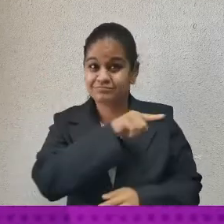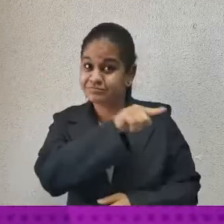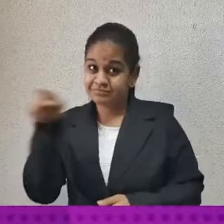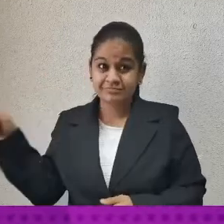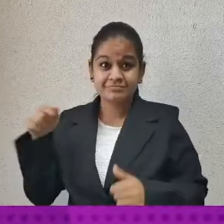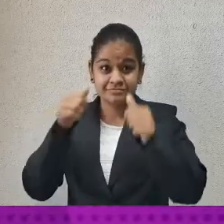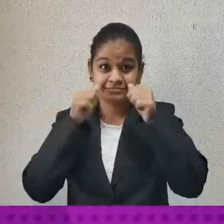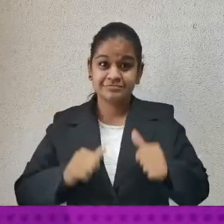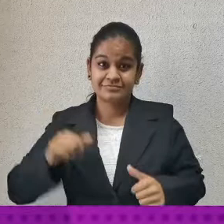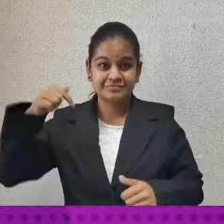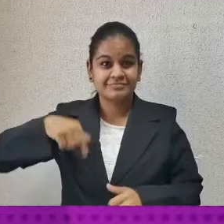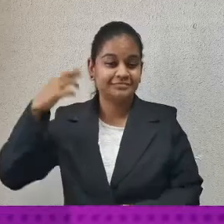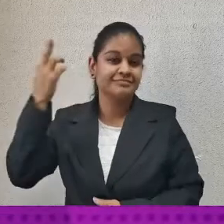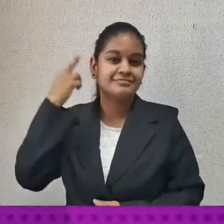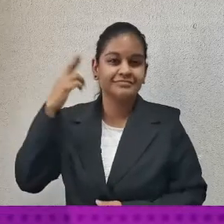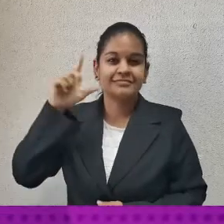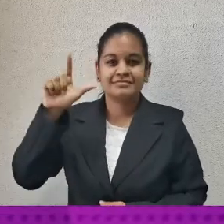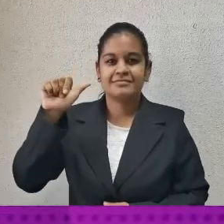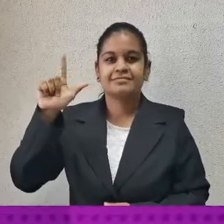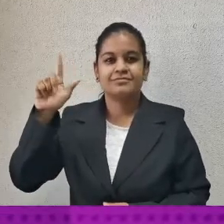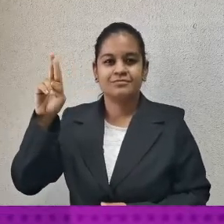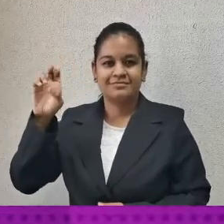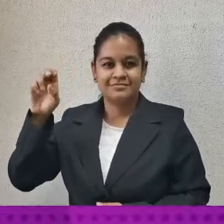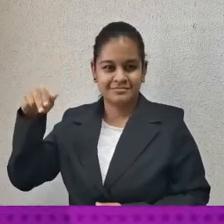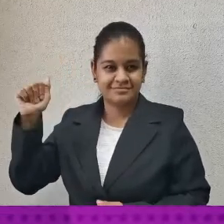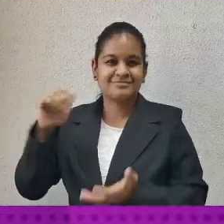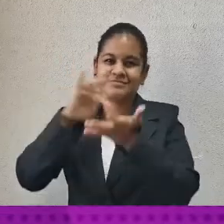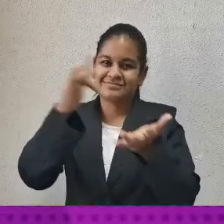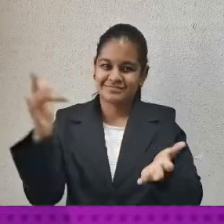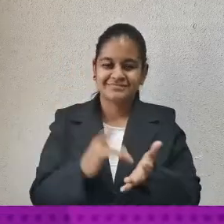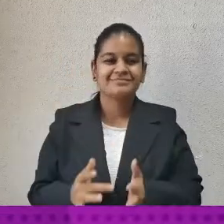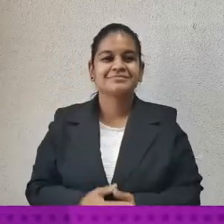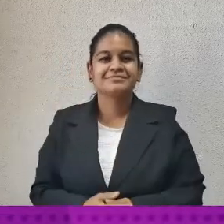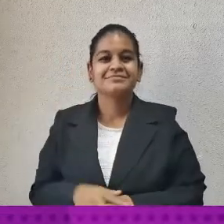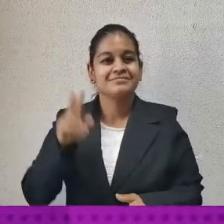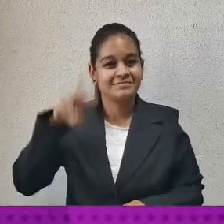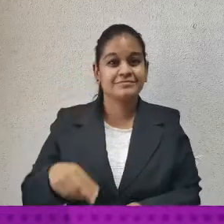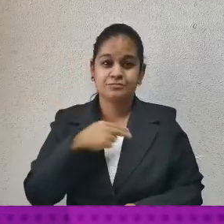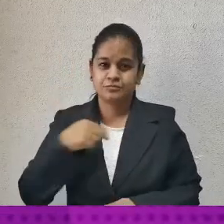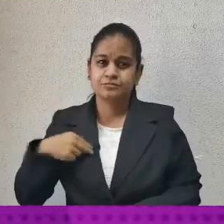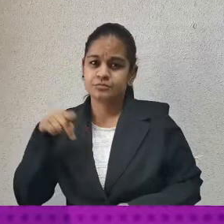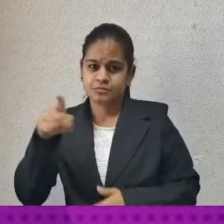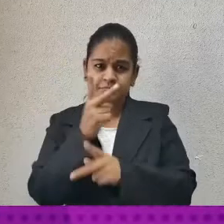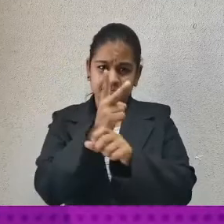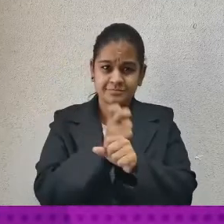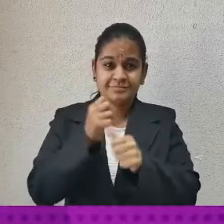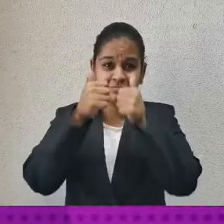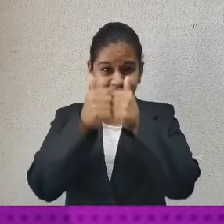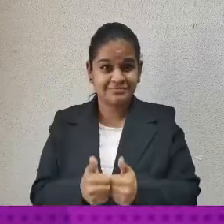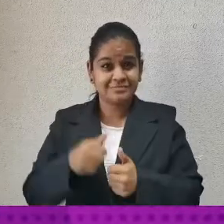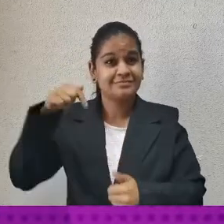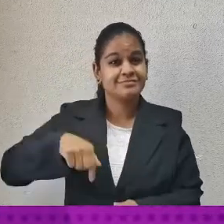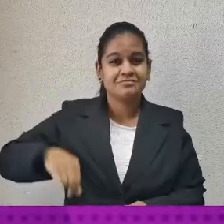que nos oyen y nos escuchan en este programa de La Urna. Claro que sí, le queremos invitar a que se quede con nosotros. Le vamos a tener un programa muy